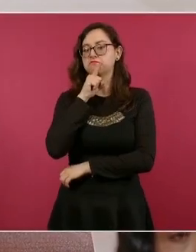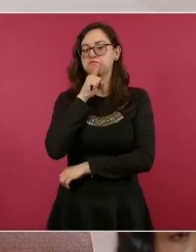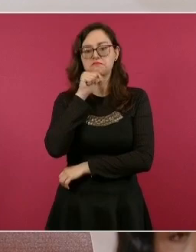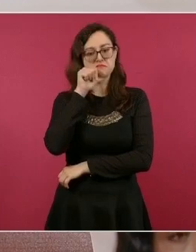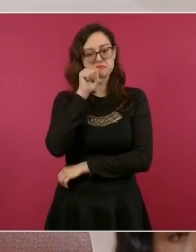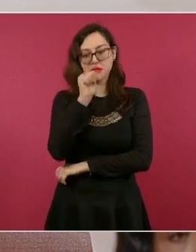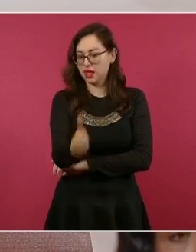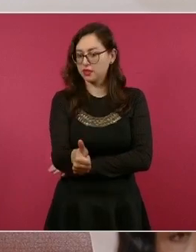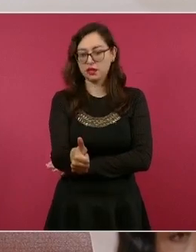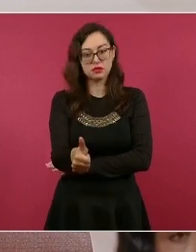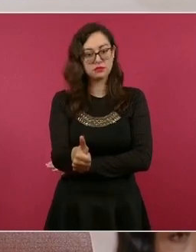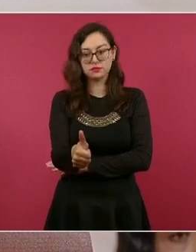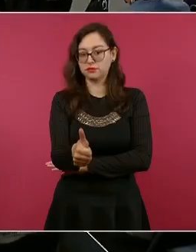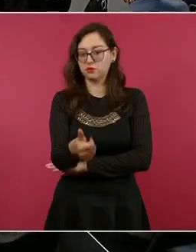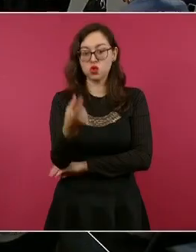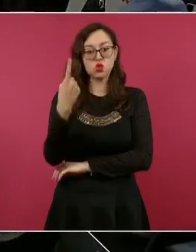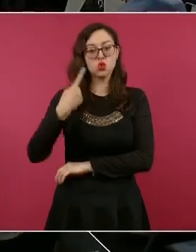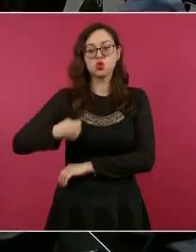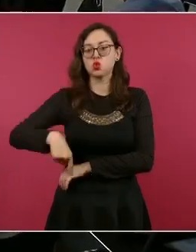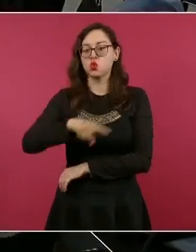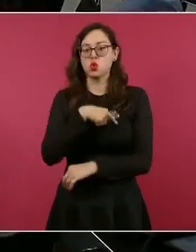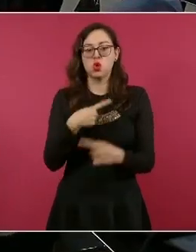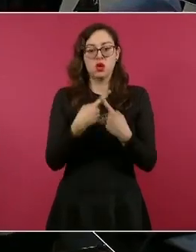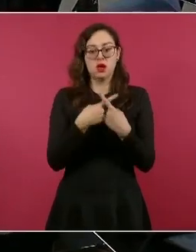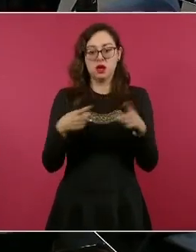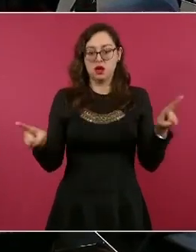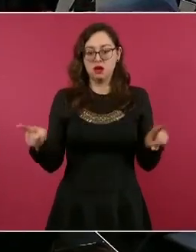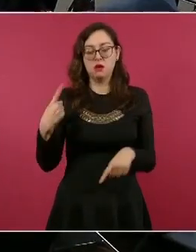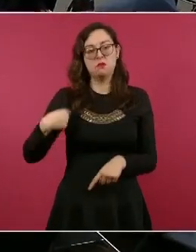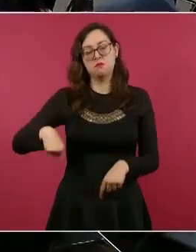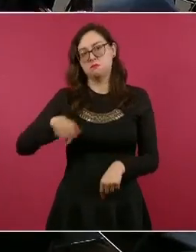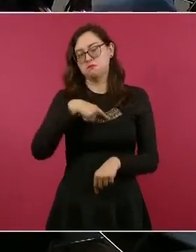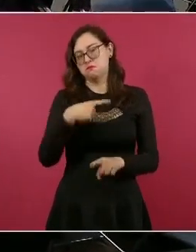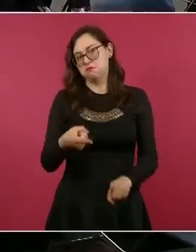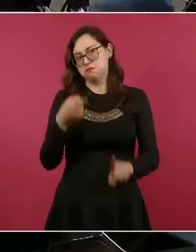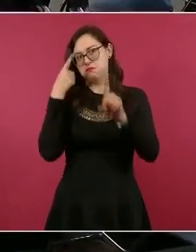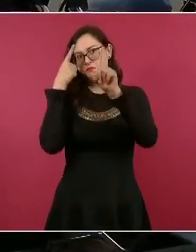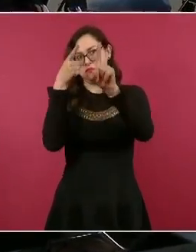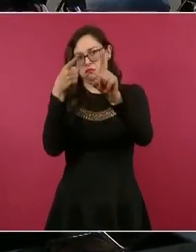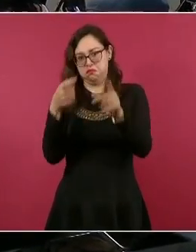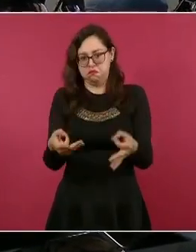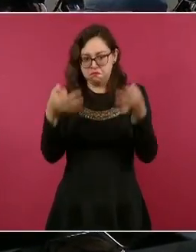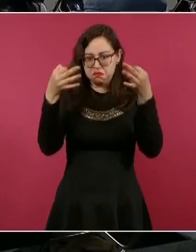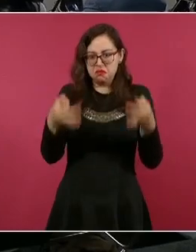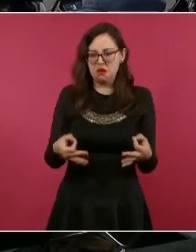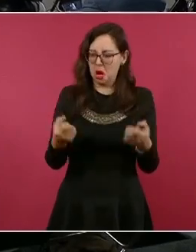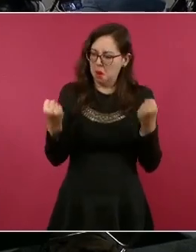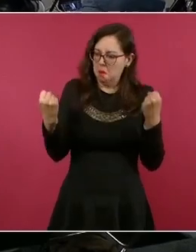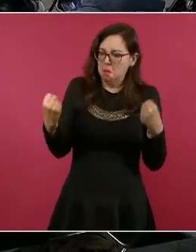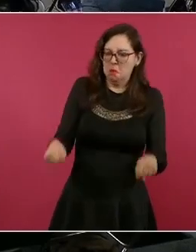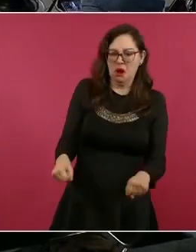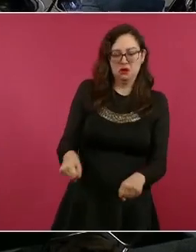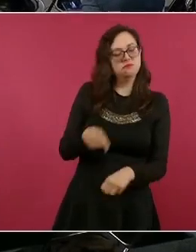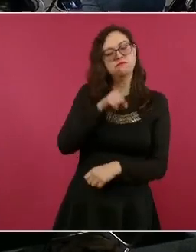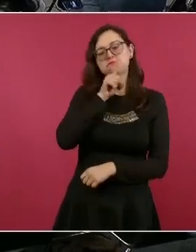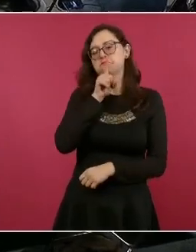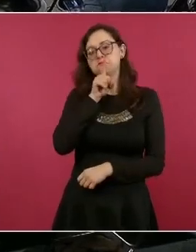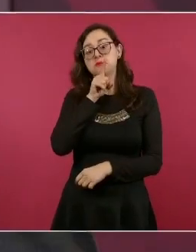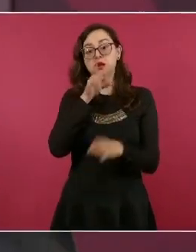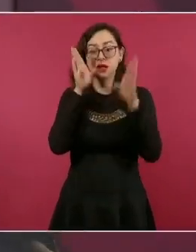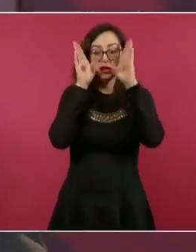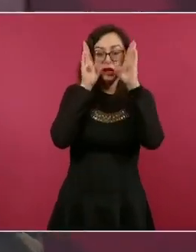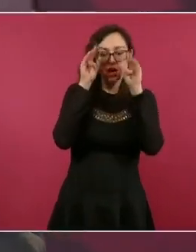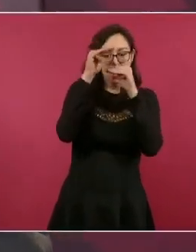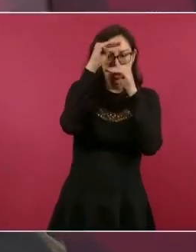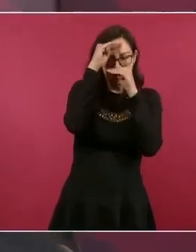que nosotros tenemos ideales, tenemos principios, no somos autoritarios, no somos conservadores,